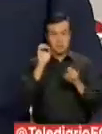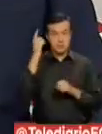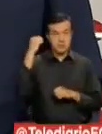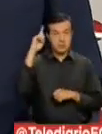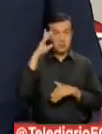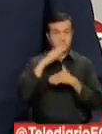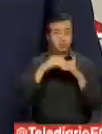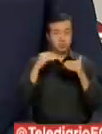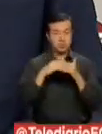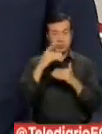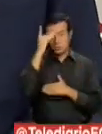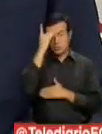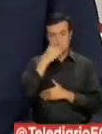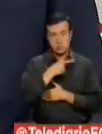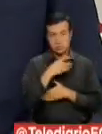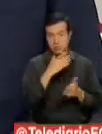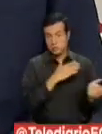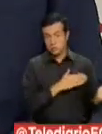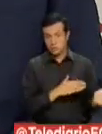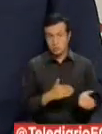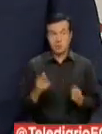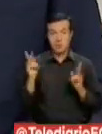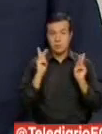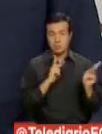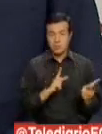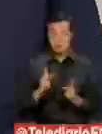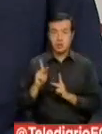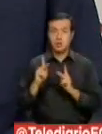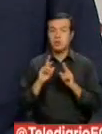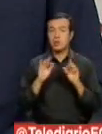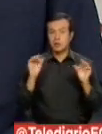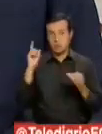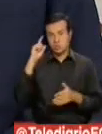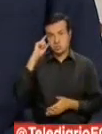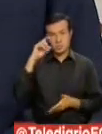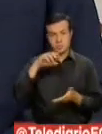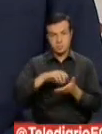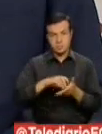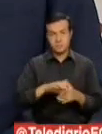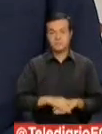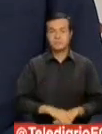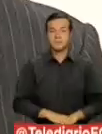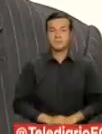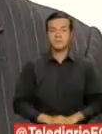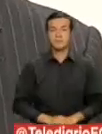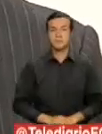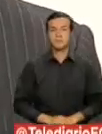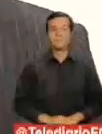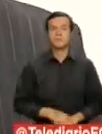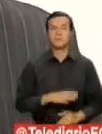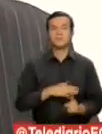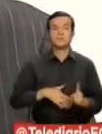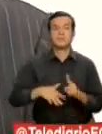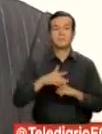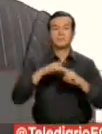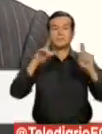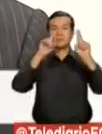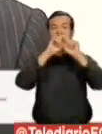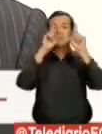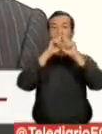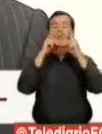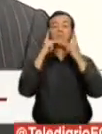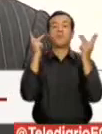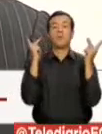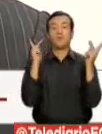dólares. La medida se enmarca en el plan de optimización del Estado. La situación de las empresas públicas